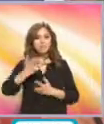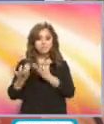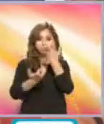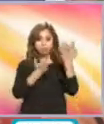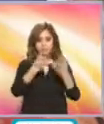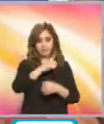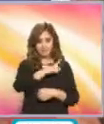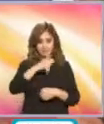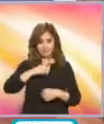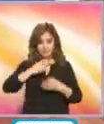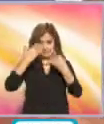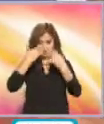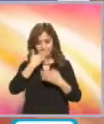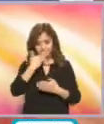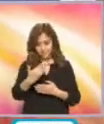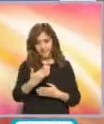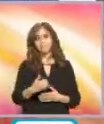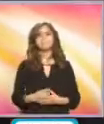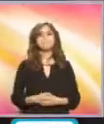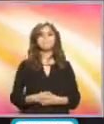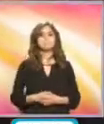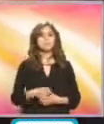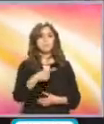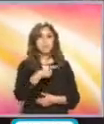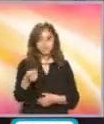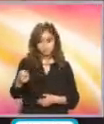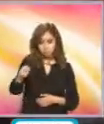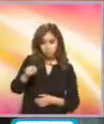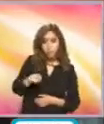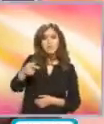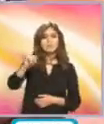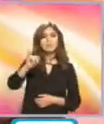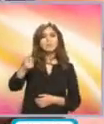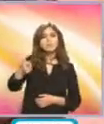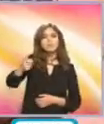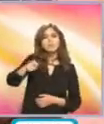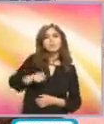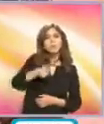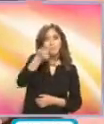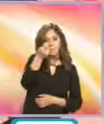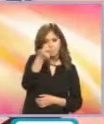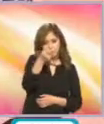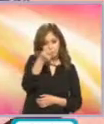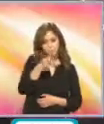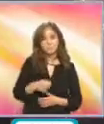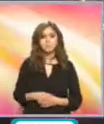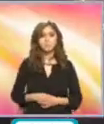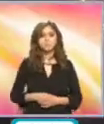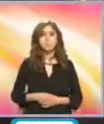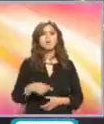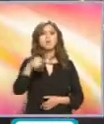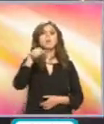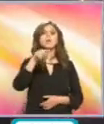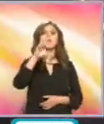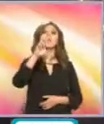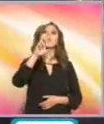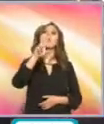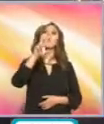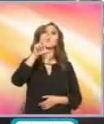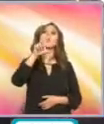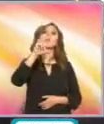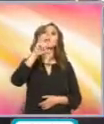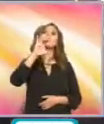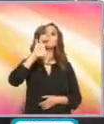favor. Sí. Nada más yo creo que un poquito para la cantidad. Y está con eso. Ahora, esta versión de culichi es